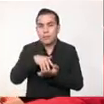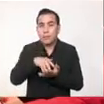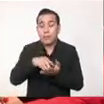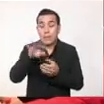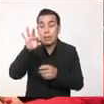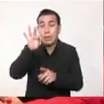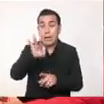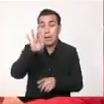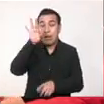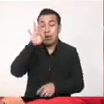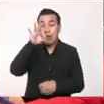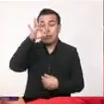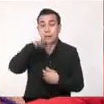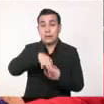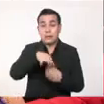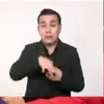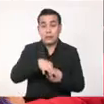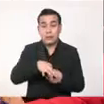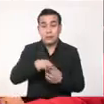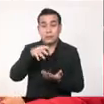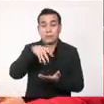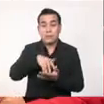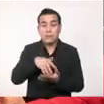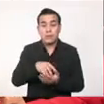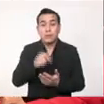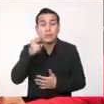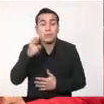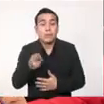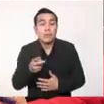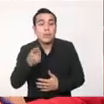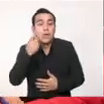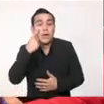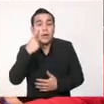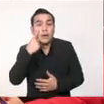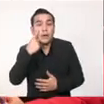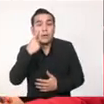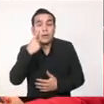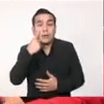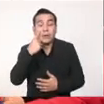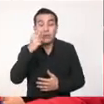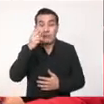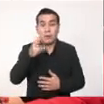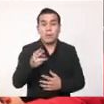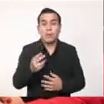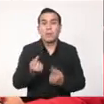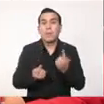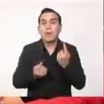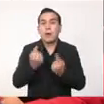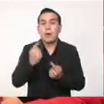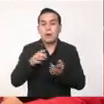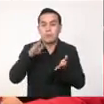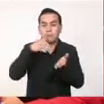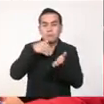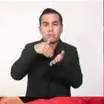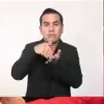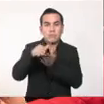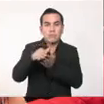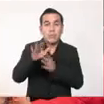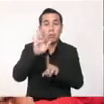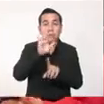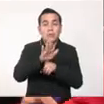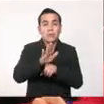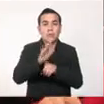elige diputados, cometen el error, el mismo pueblo corrige. ¿A dónde corrige? Diciéndole, destituya porque además